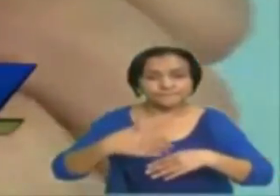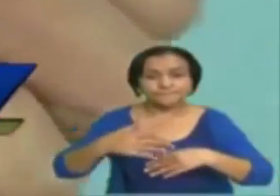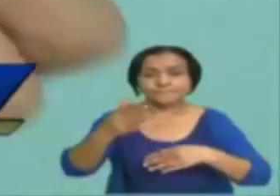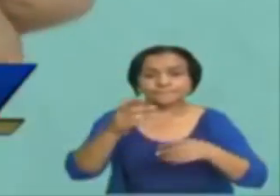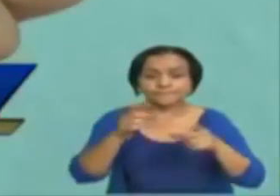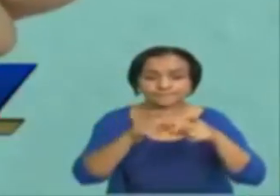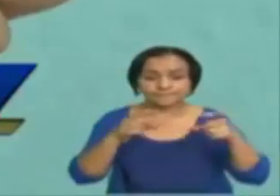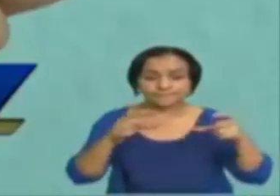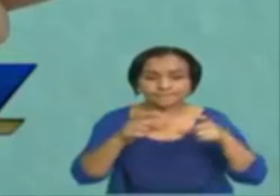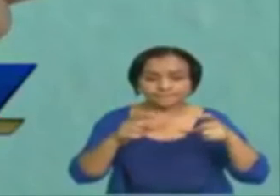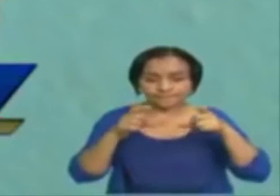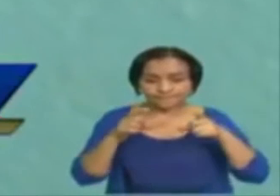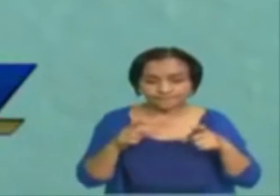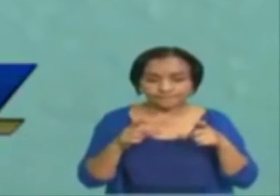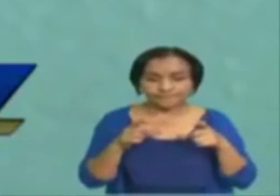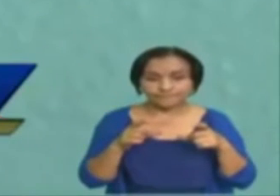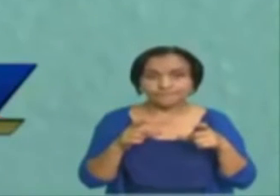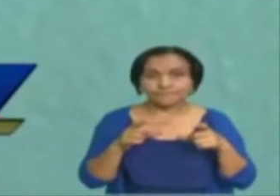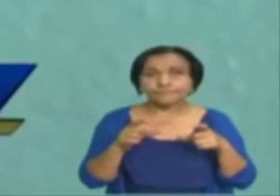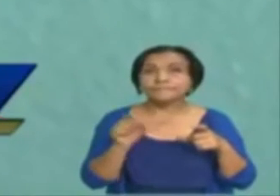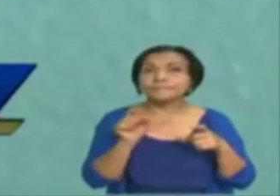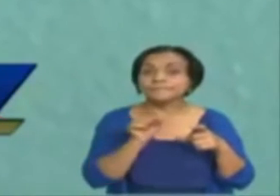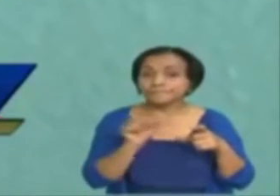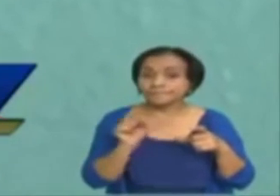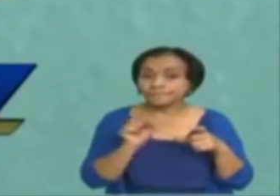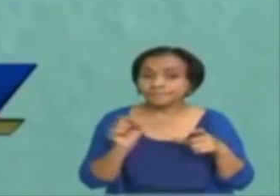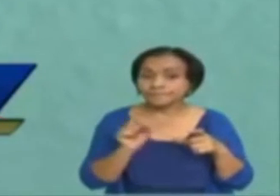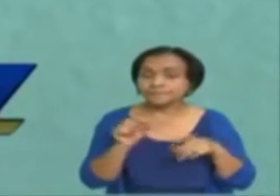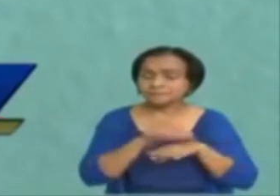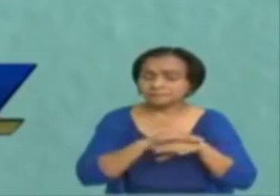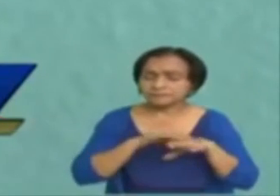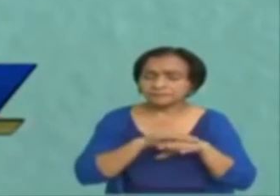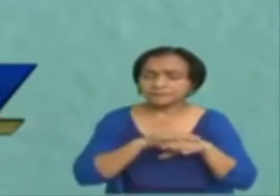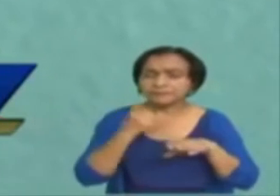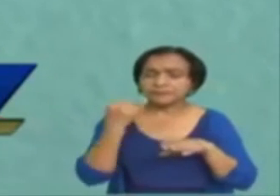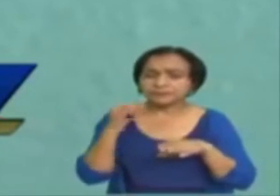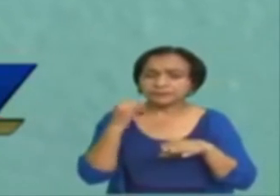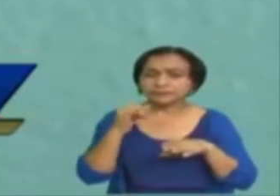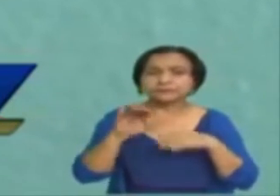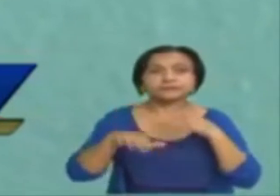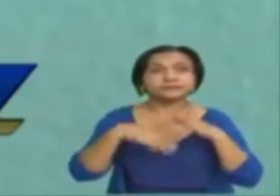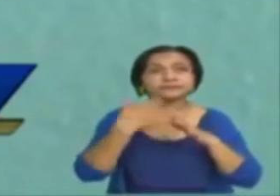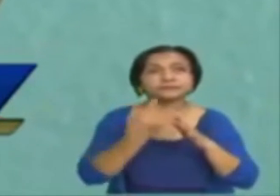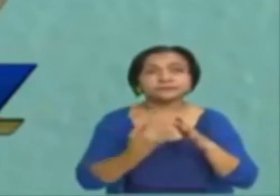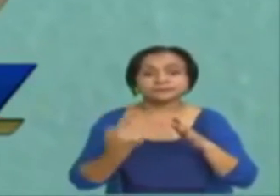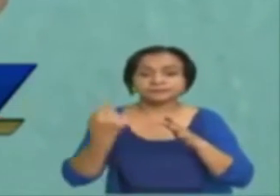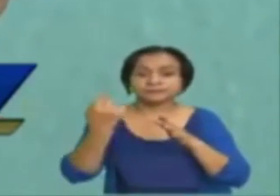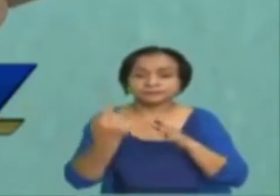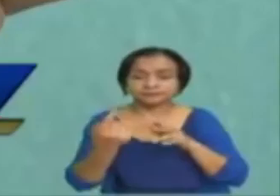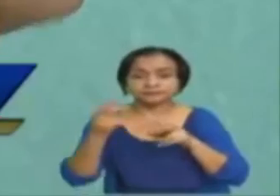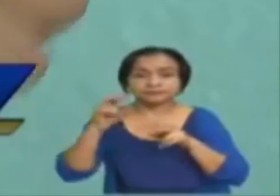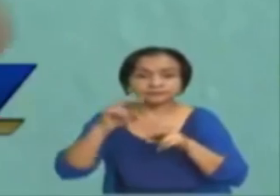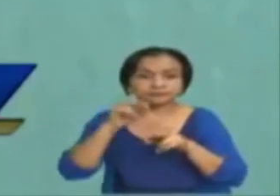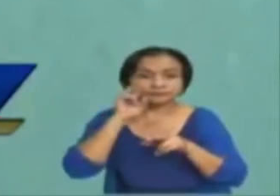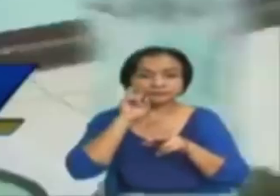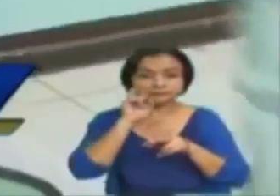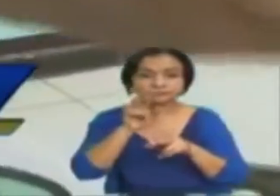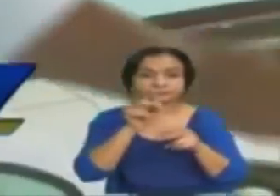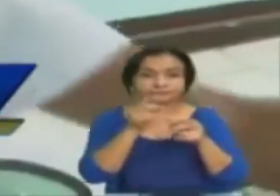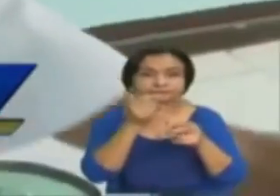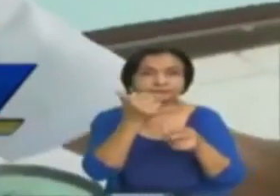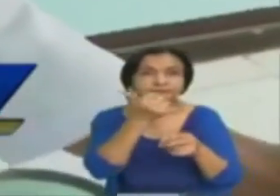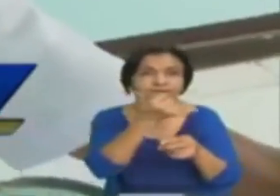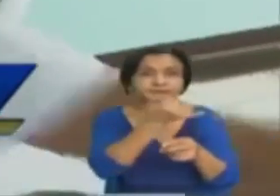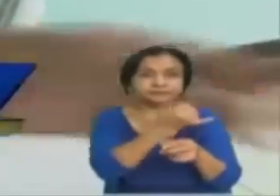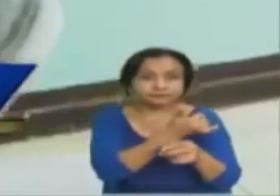para fortalecer nuestra salud. Policlínico Morazán aquí en Managua, Berta Calderón aquí en Managua,